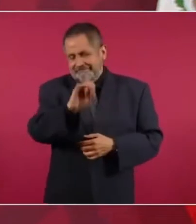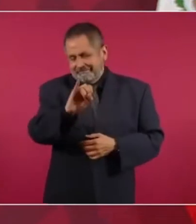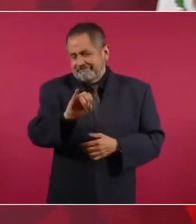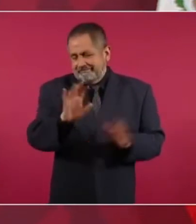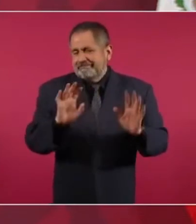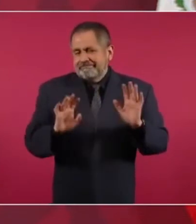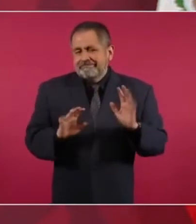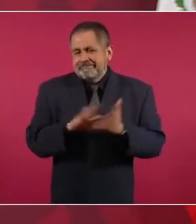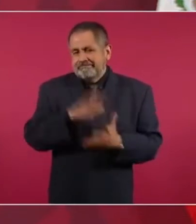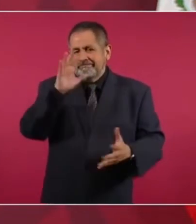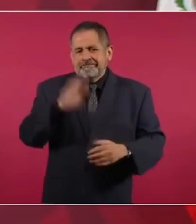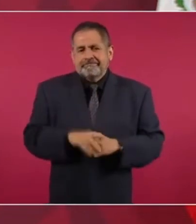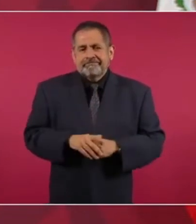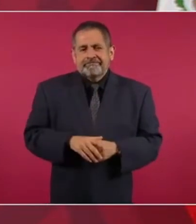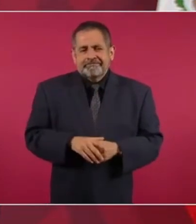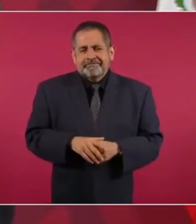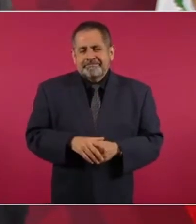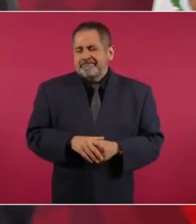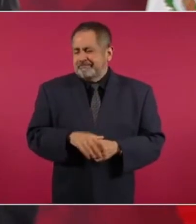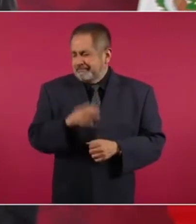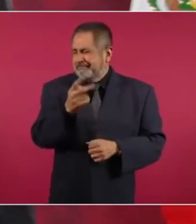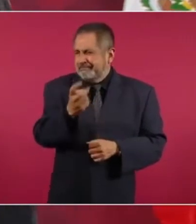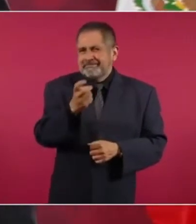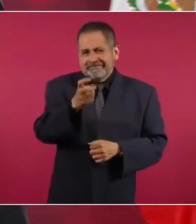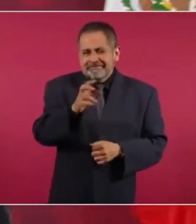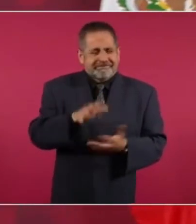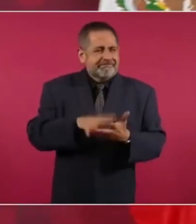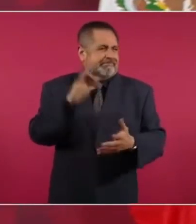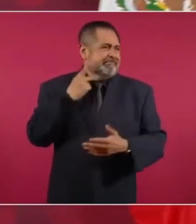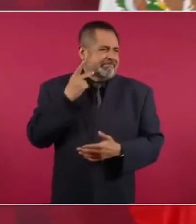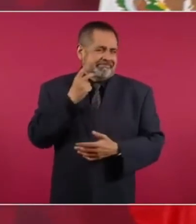como suelen ser